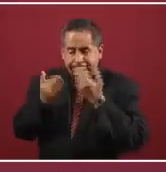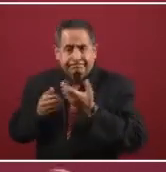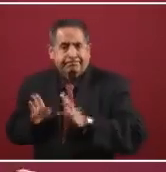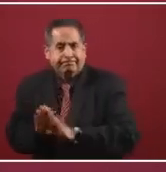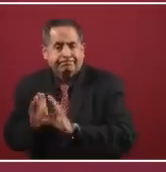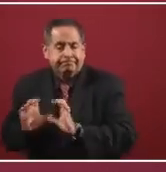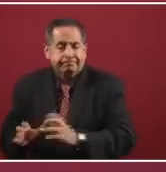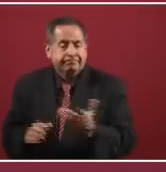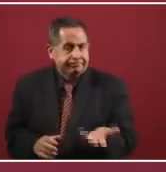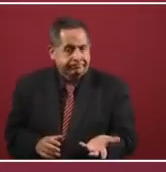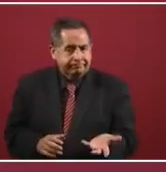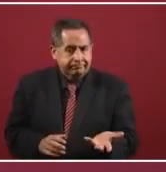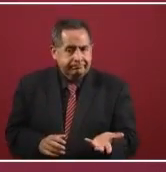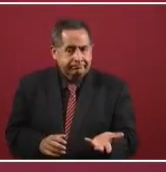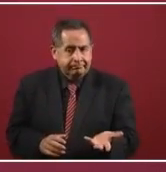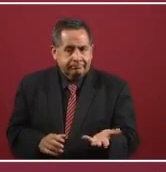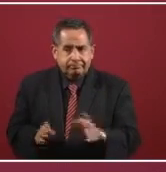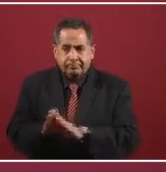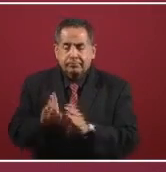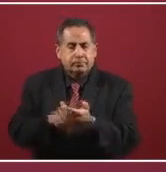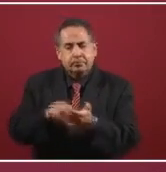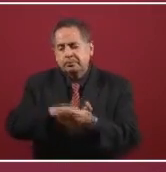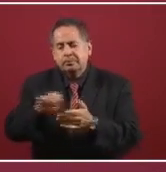¿Cómo proteges?